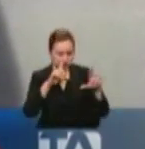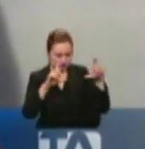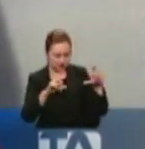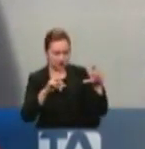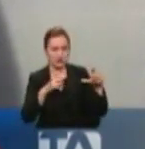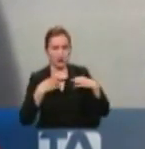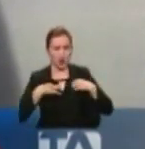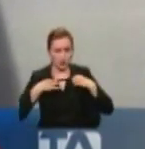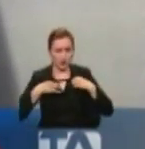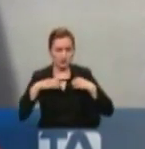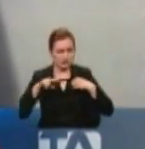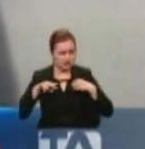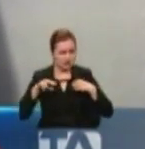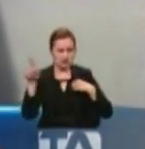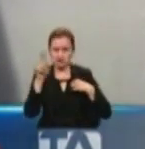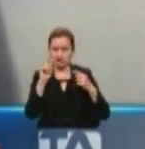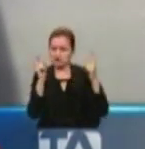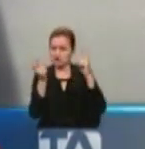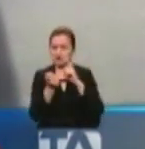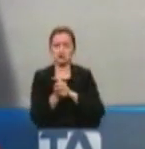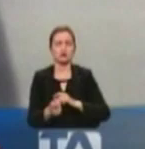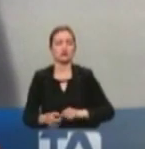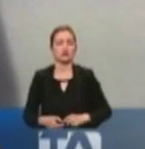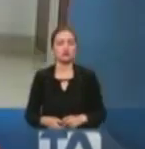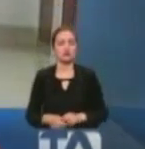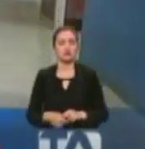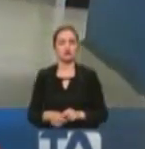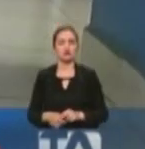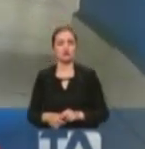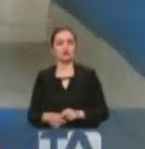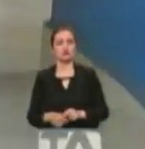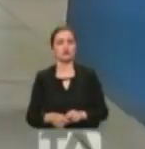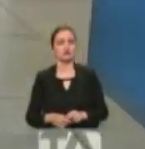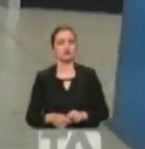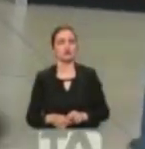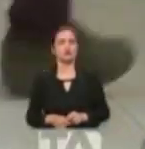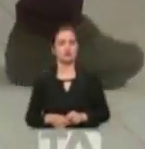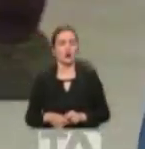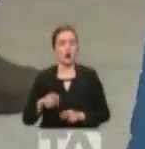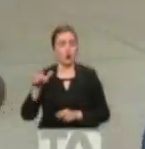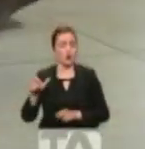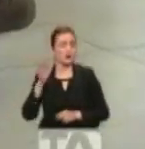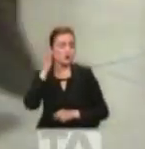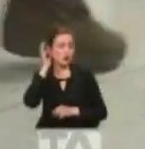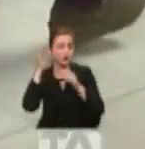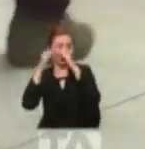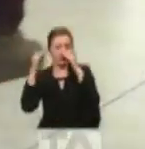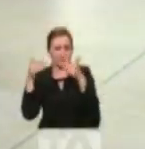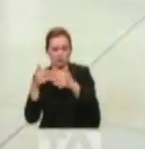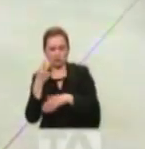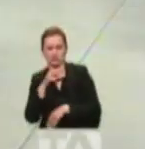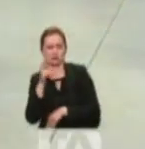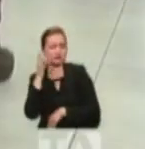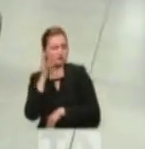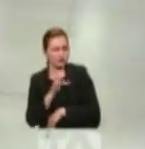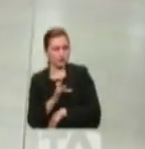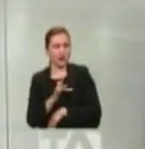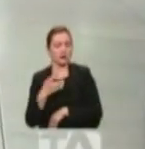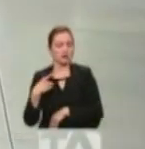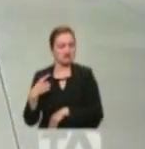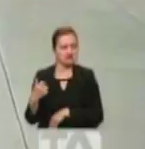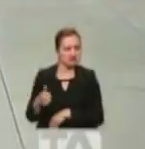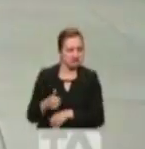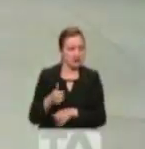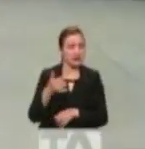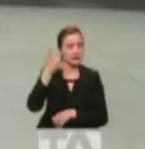En la foto era, le cambiaron la ropa. Por coincidencia, una vecina vio algo que le extrañó